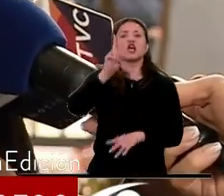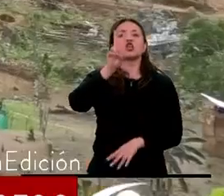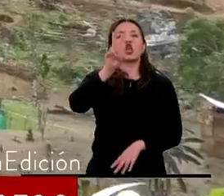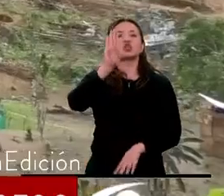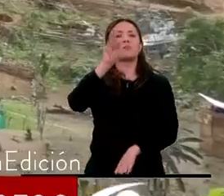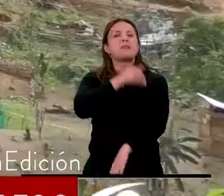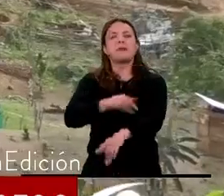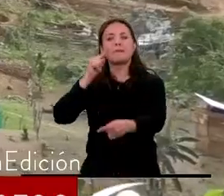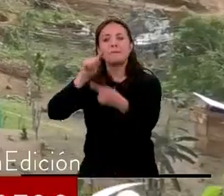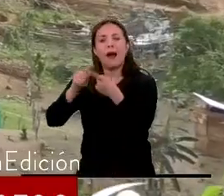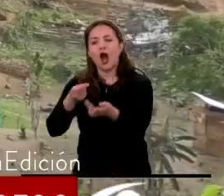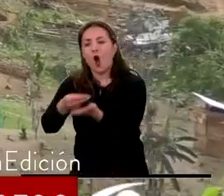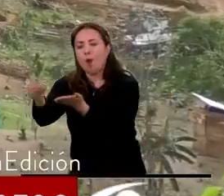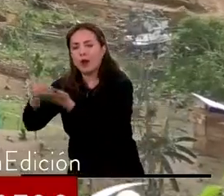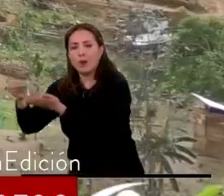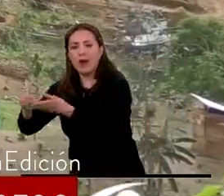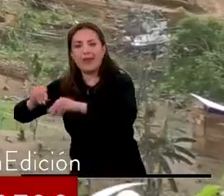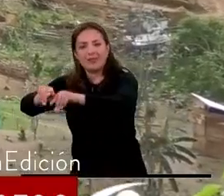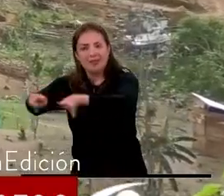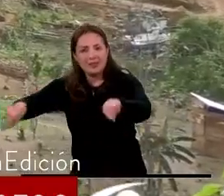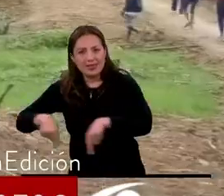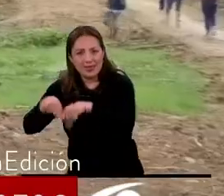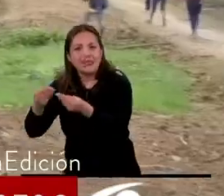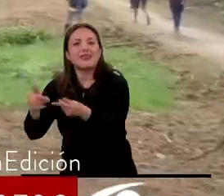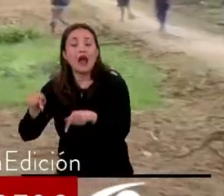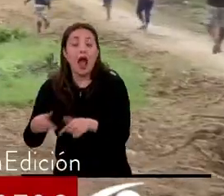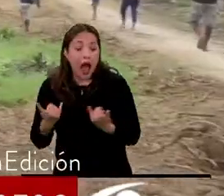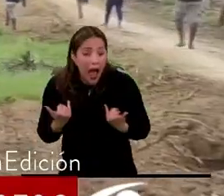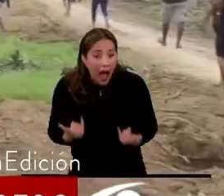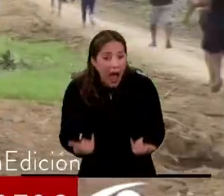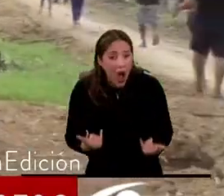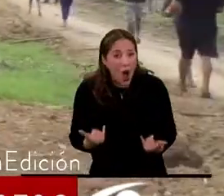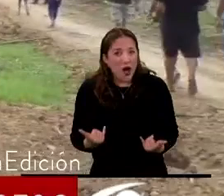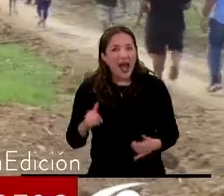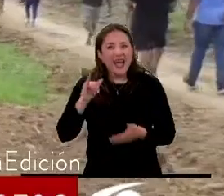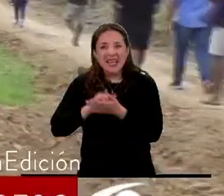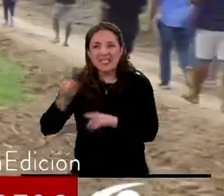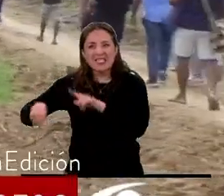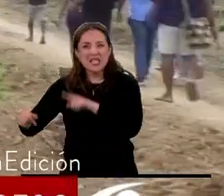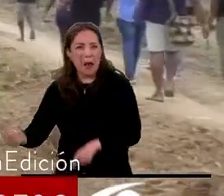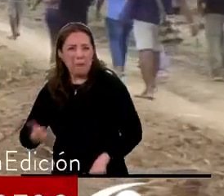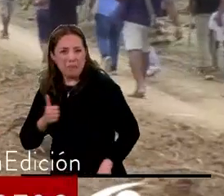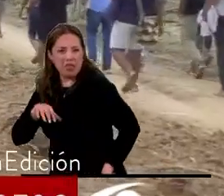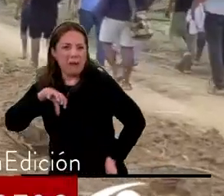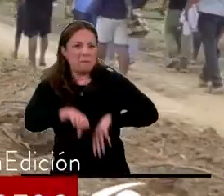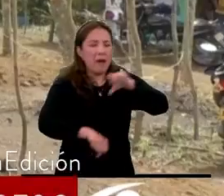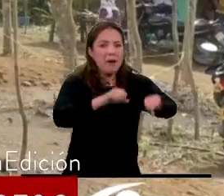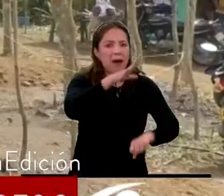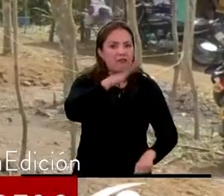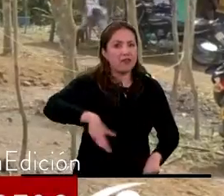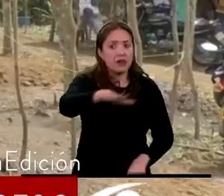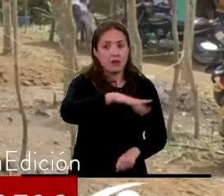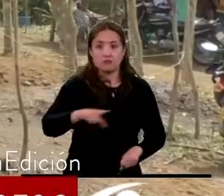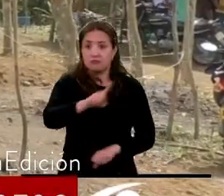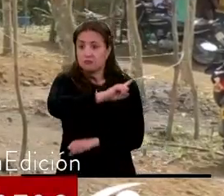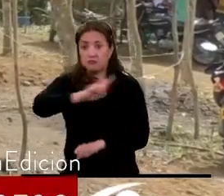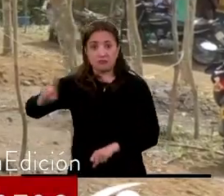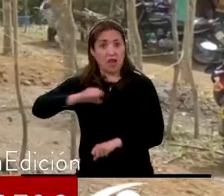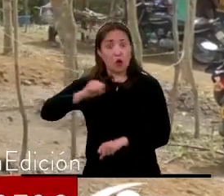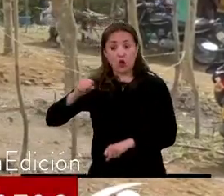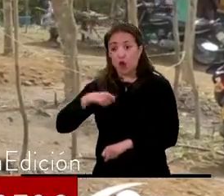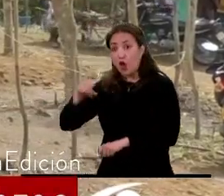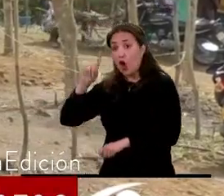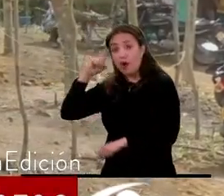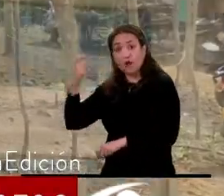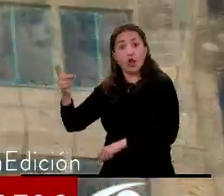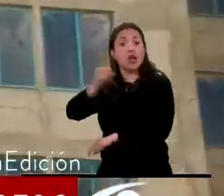tierras. Lo que están haciendo hoy de asaltar las fincas, de tomarse las fincas, no tiene autorización ni el gobierno,